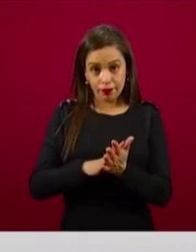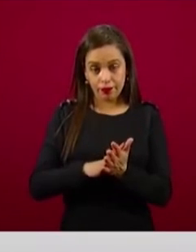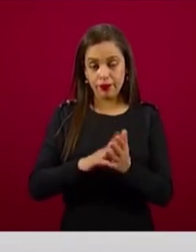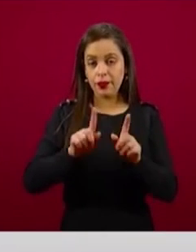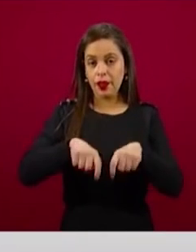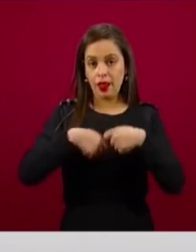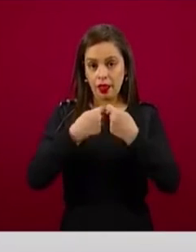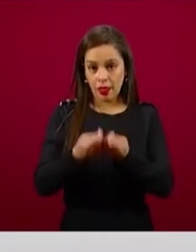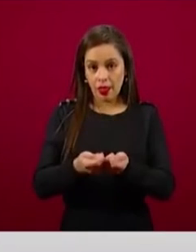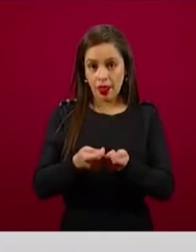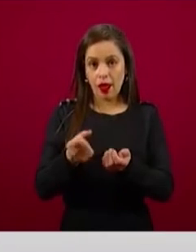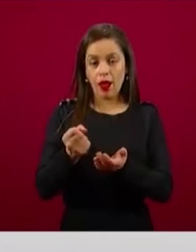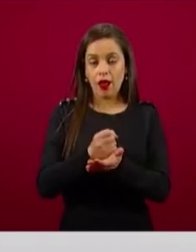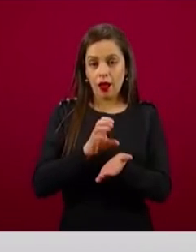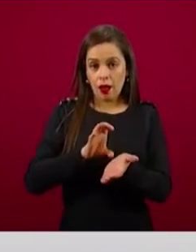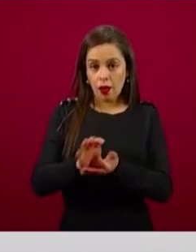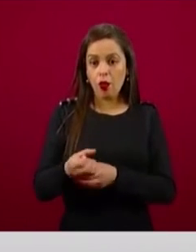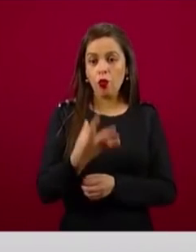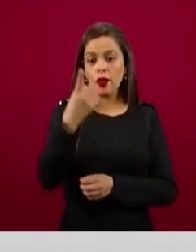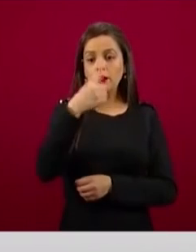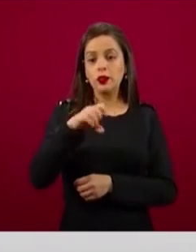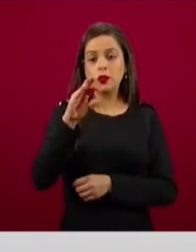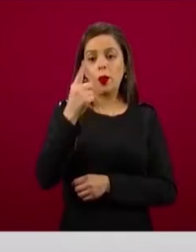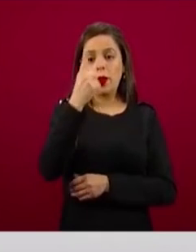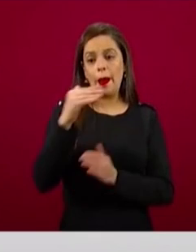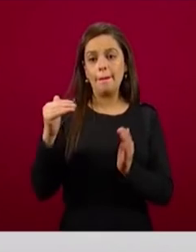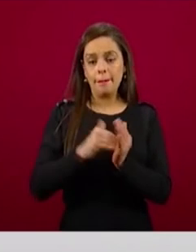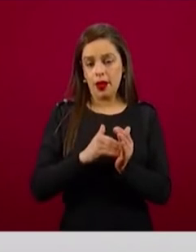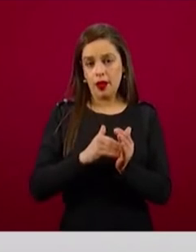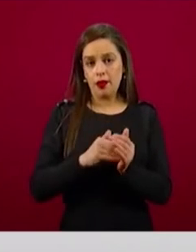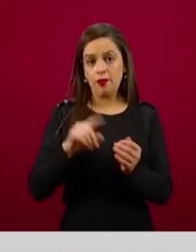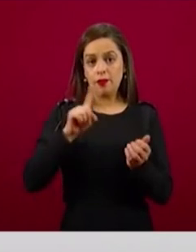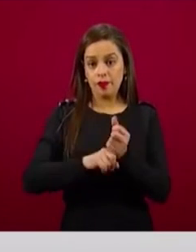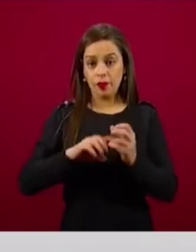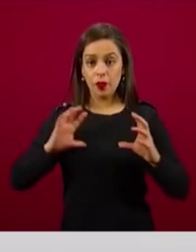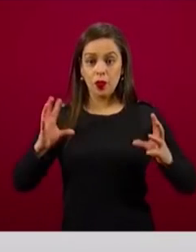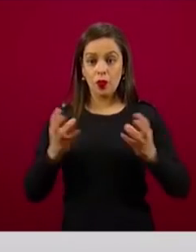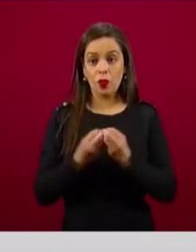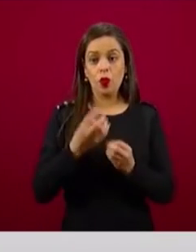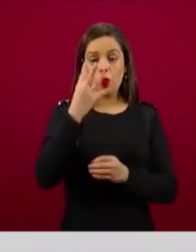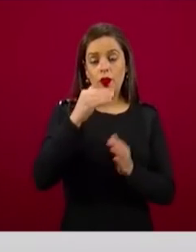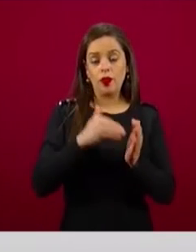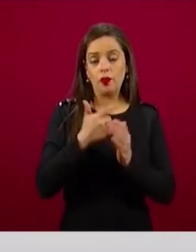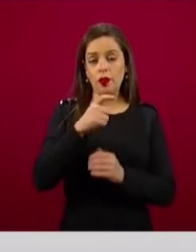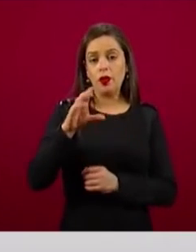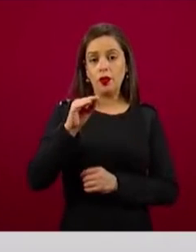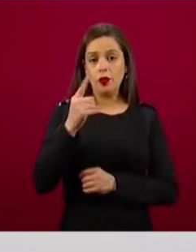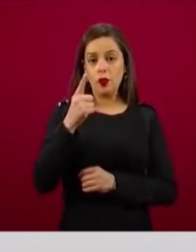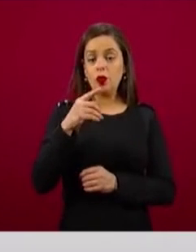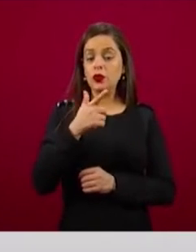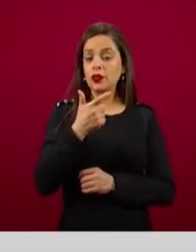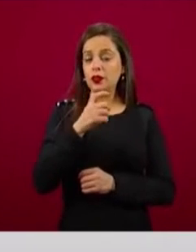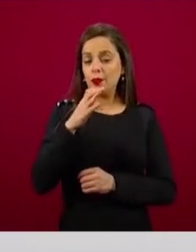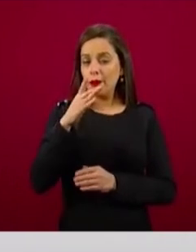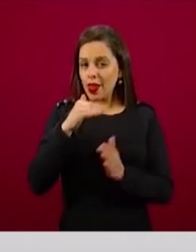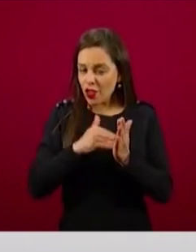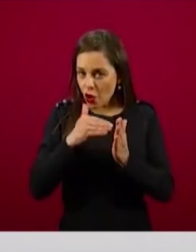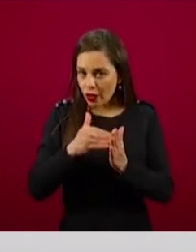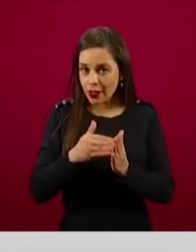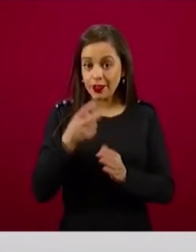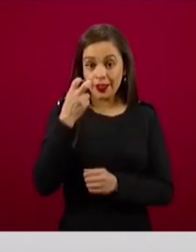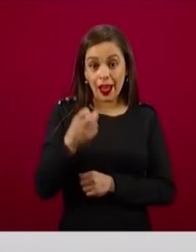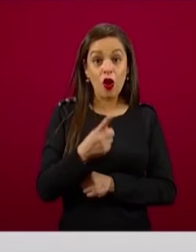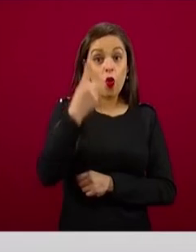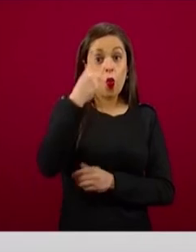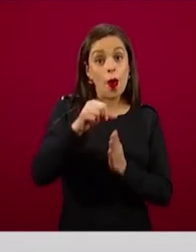191 mil este esto representa 4 mil 779 millones esto en menos de un mes